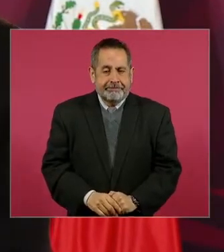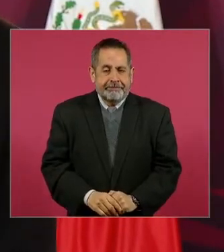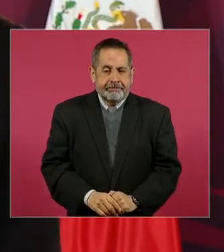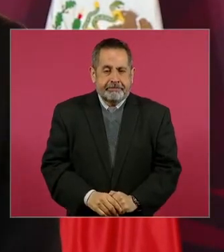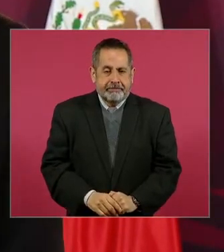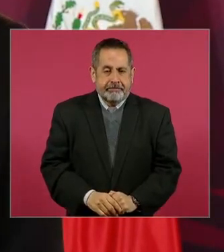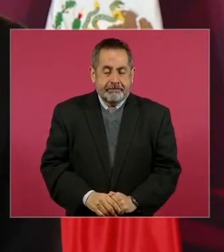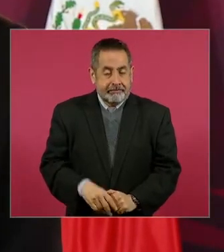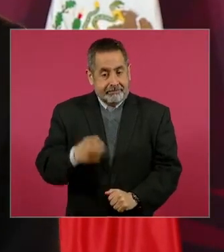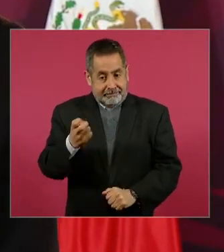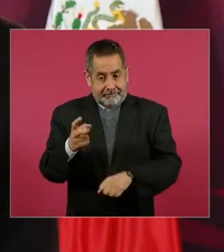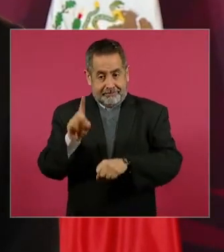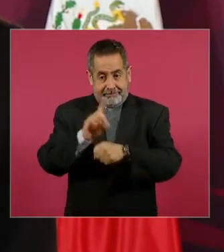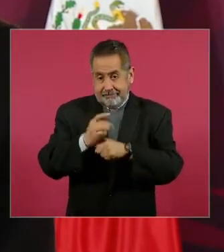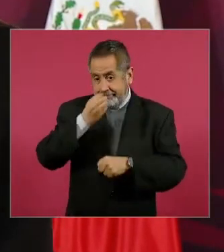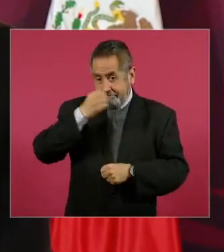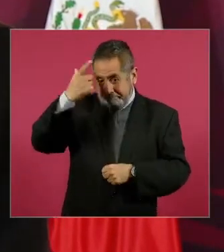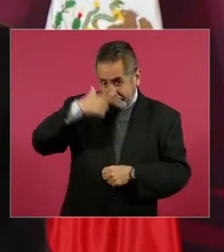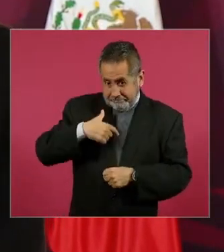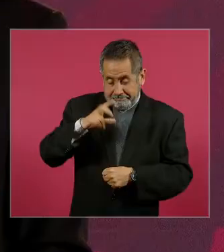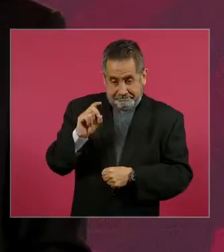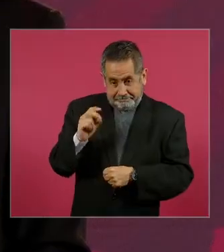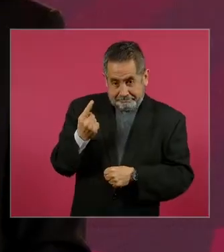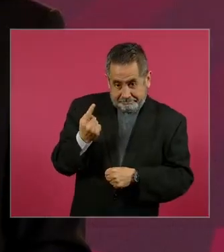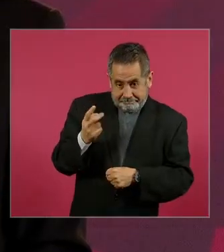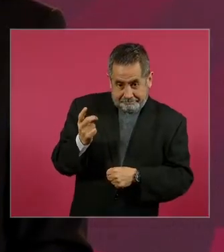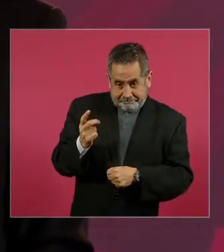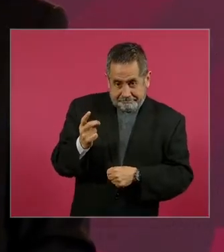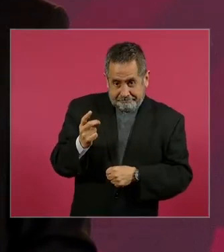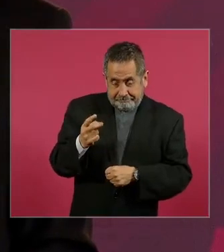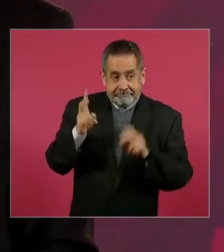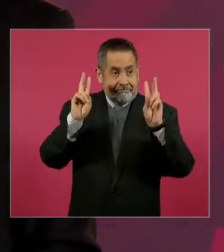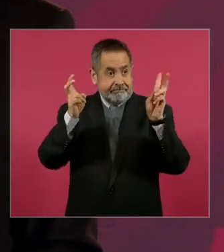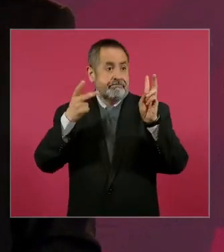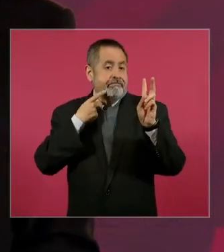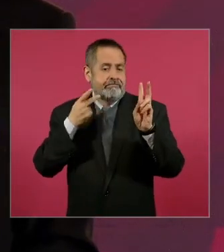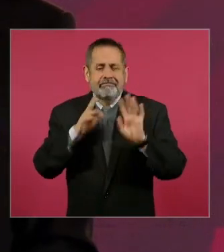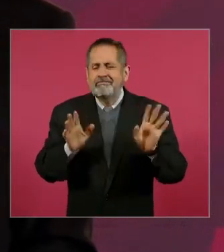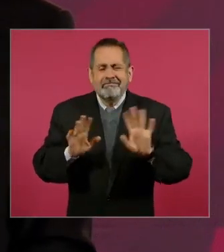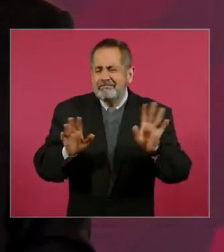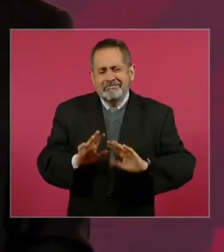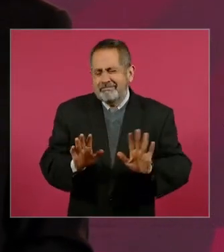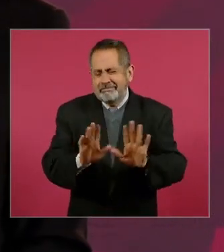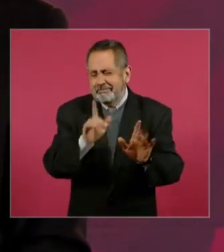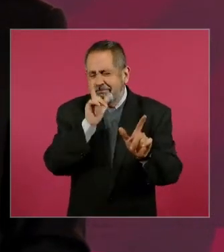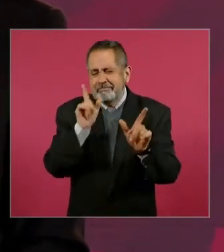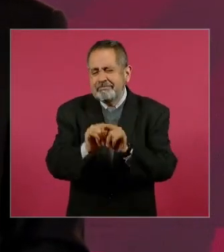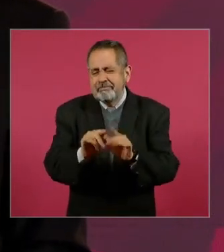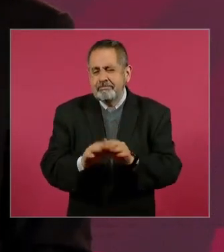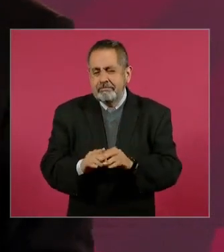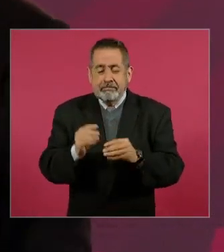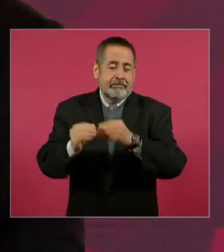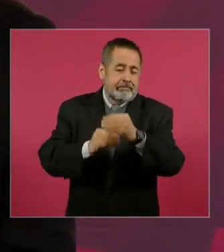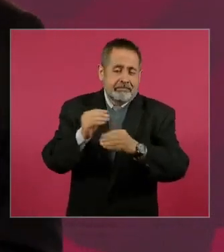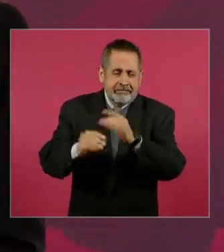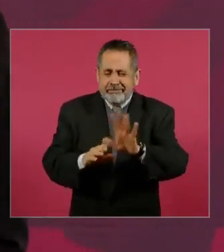No tocar ese tema, o sea, y no pelearnos. Ya si